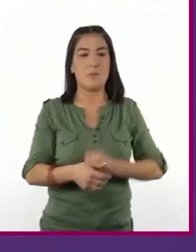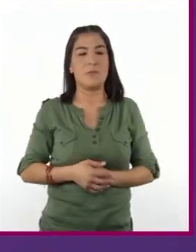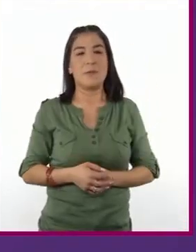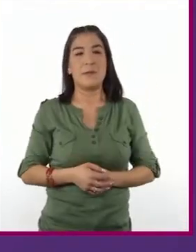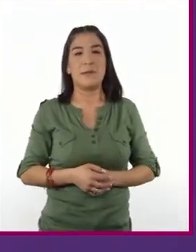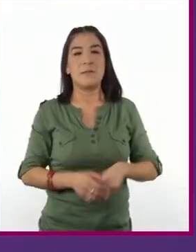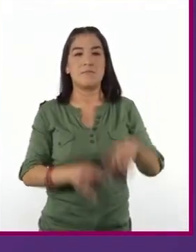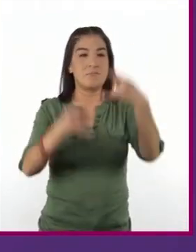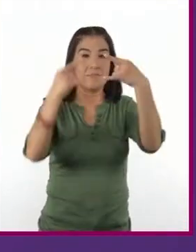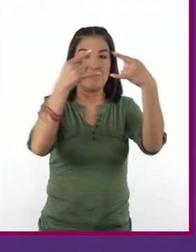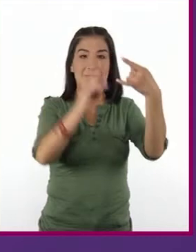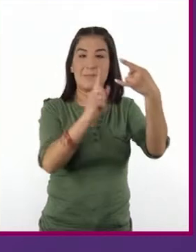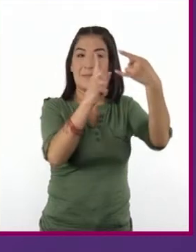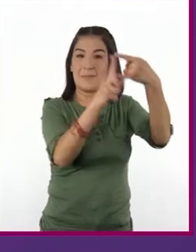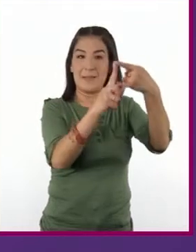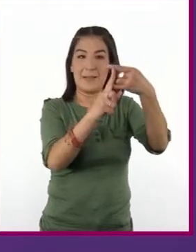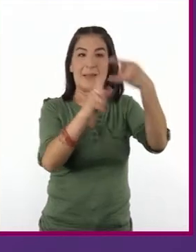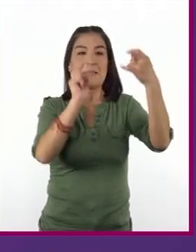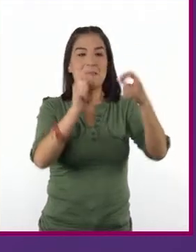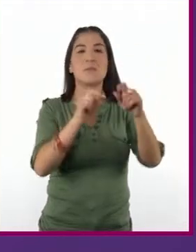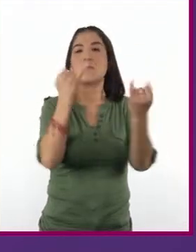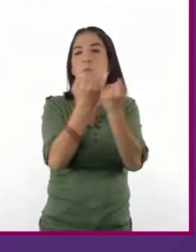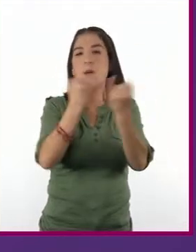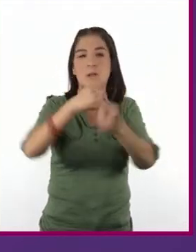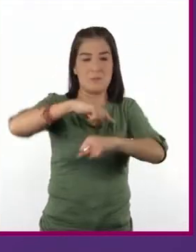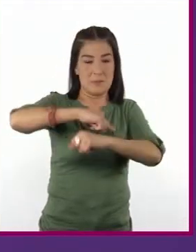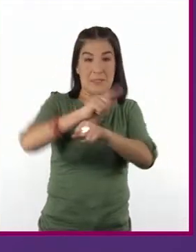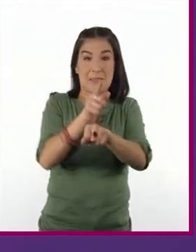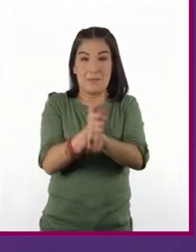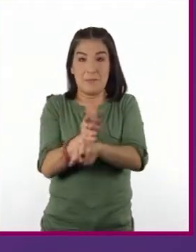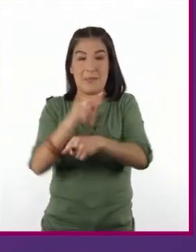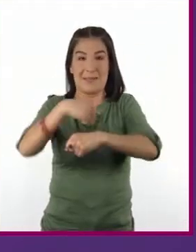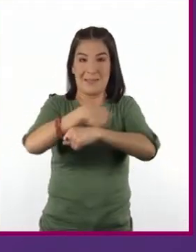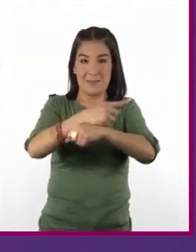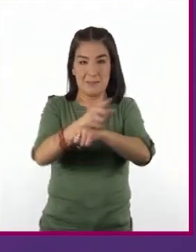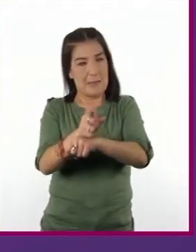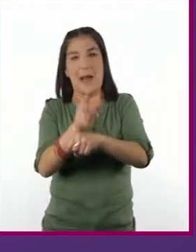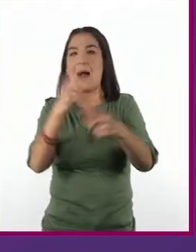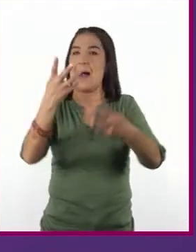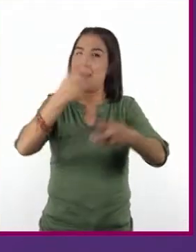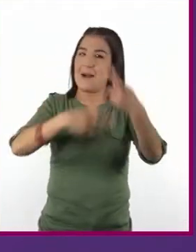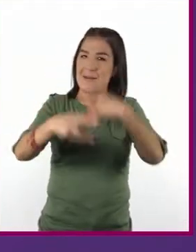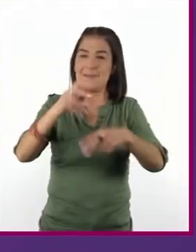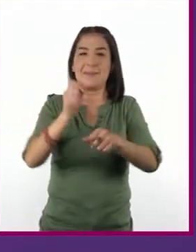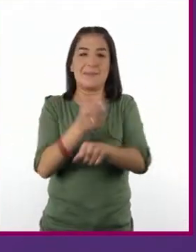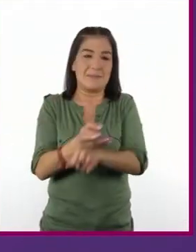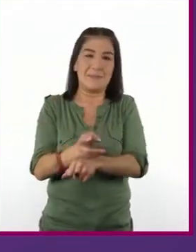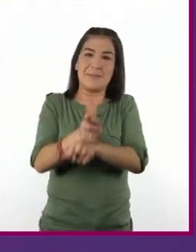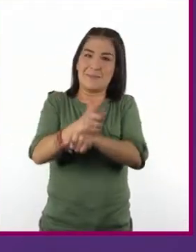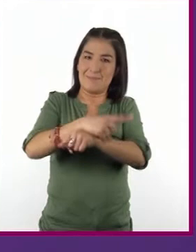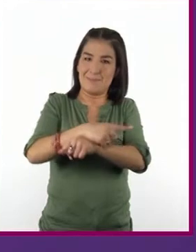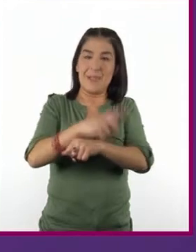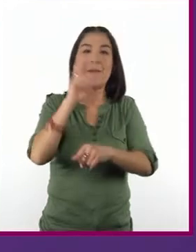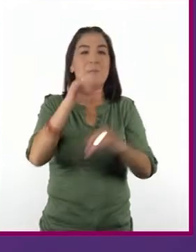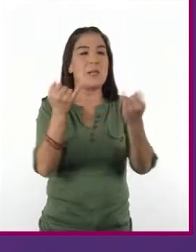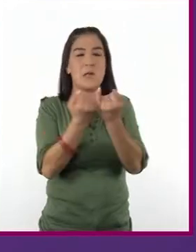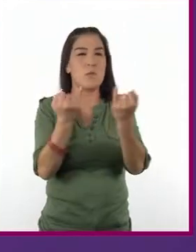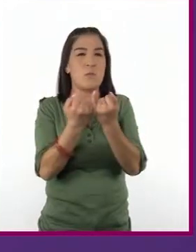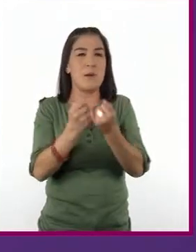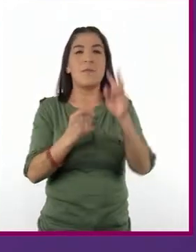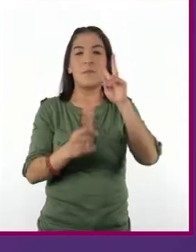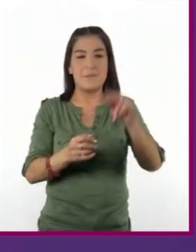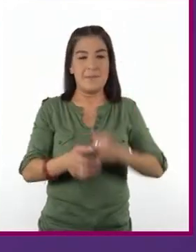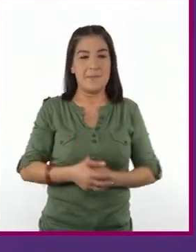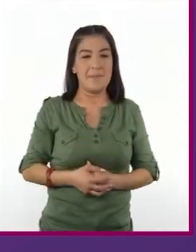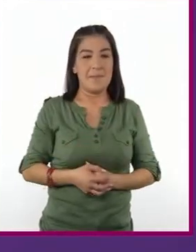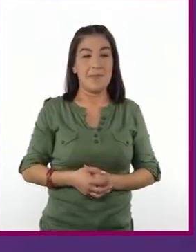localiza avanzando en el sentido al contrario a las manecillas del reloj, en la parte superior izquierda. Aquí se encuentran las coordenadas cuando